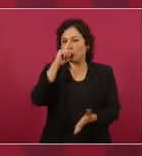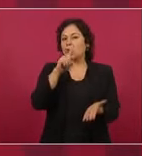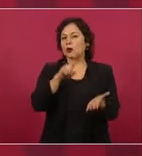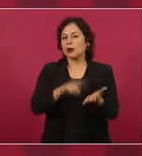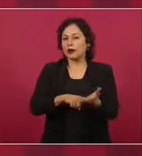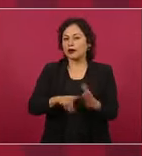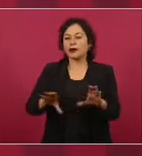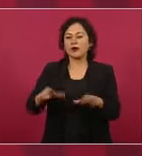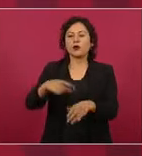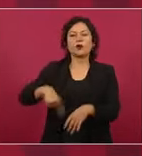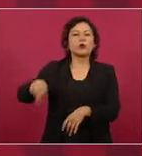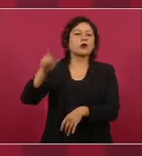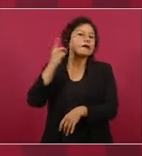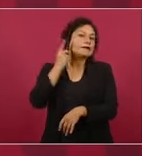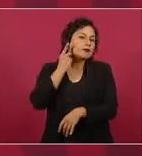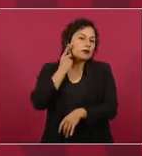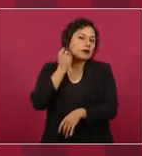tienen que